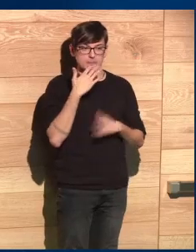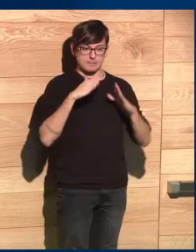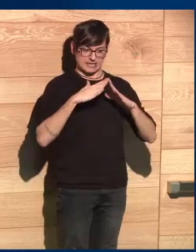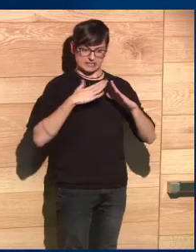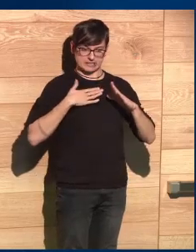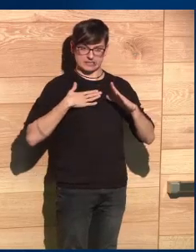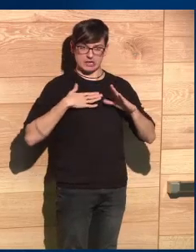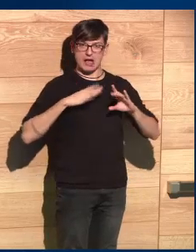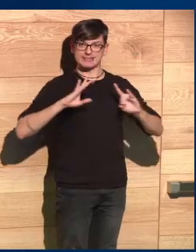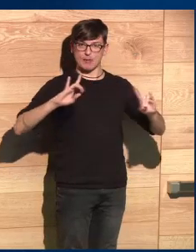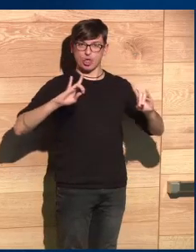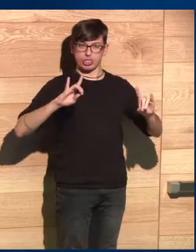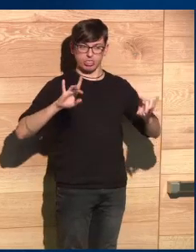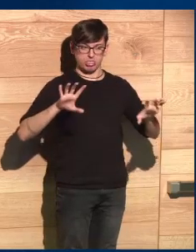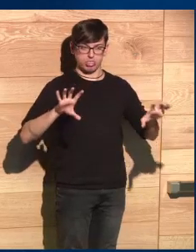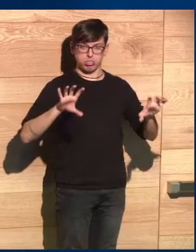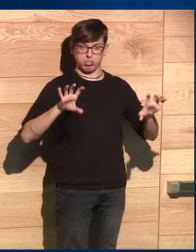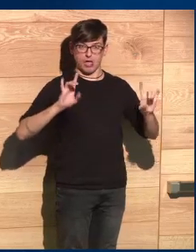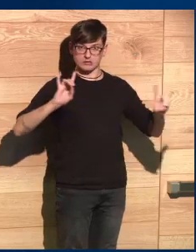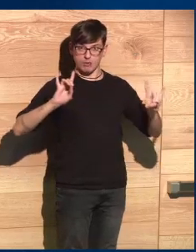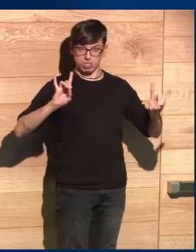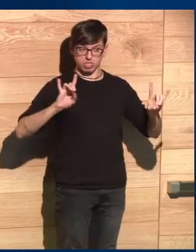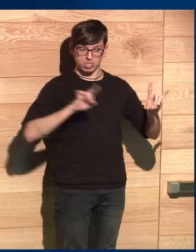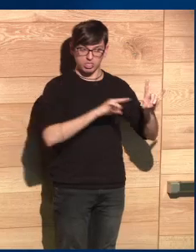casa, o sea, ese altavoz que en